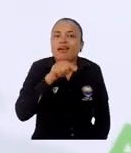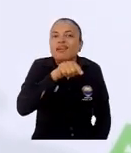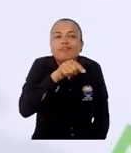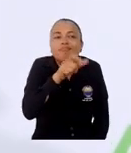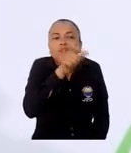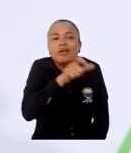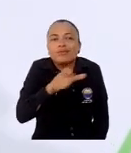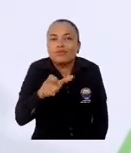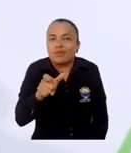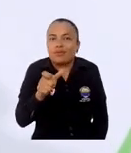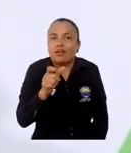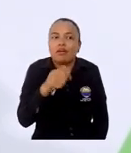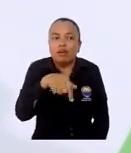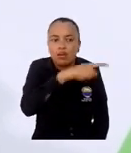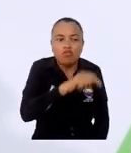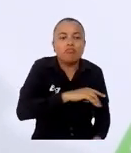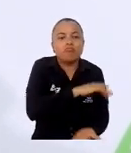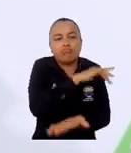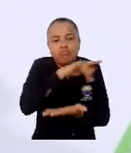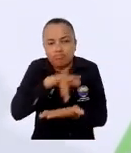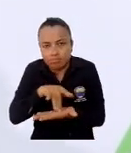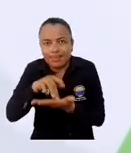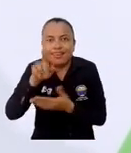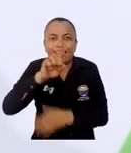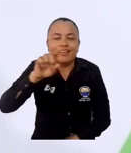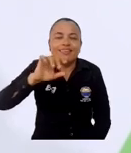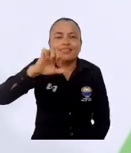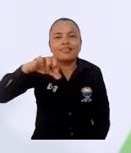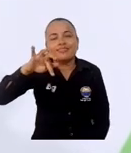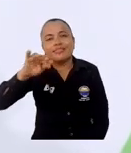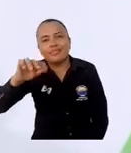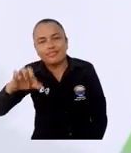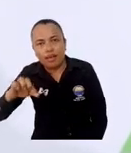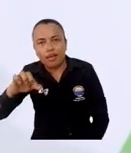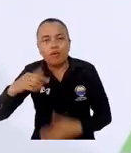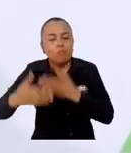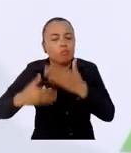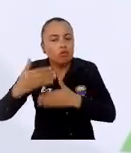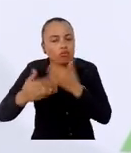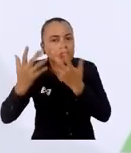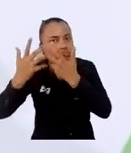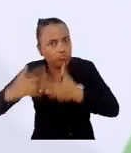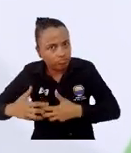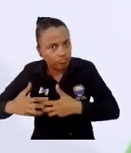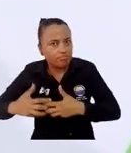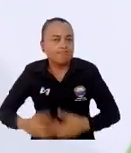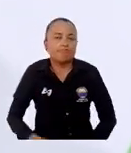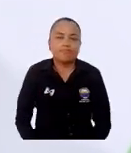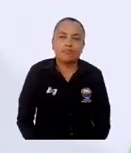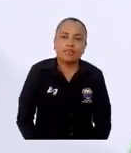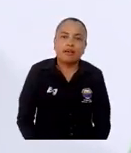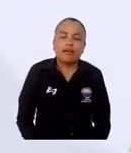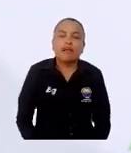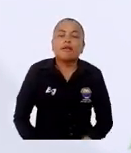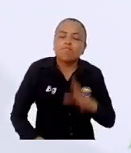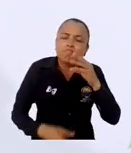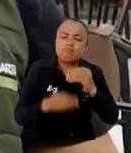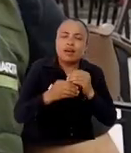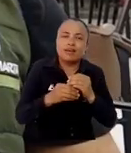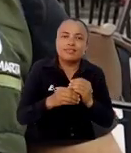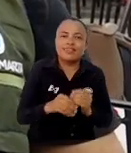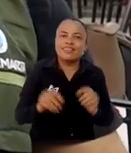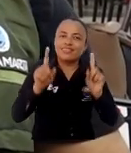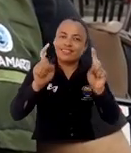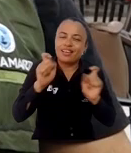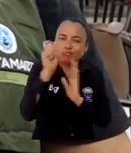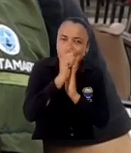importantes porque tiene que ver con la gente que llega al CEP a iniciar un proceso de operaciones con nosotros.